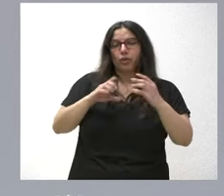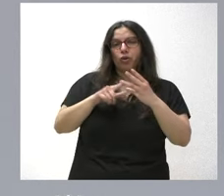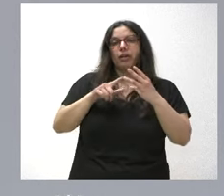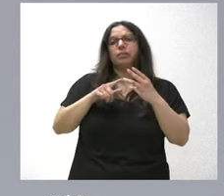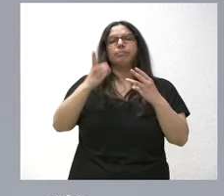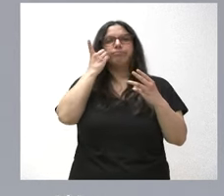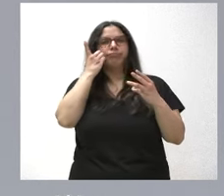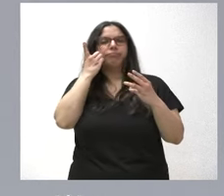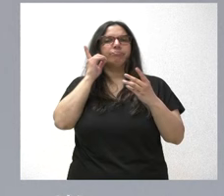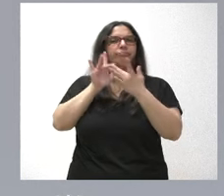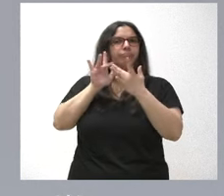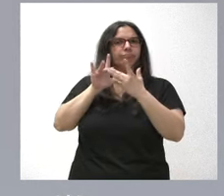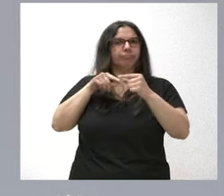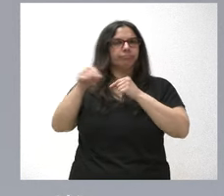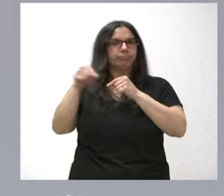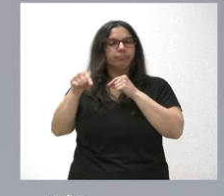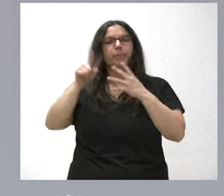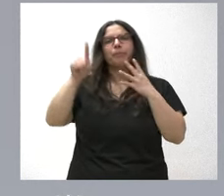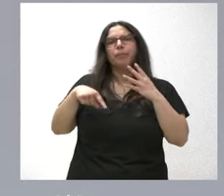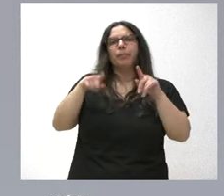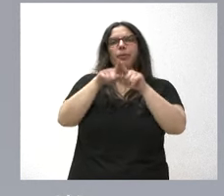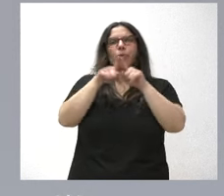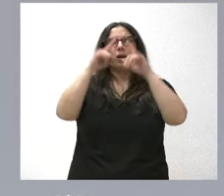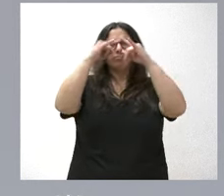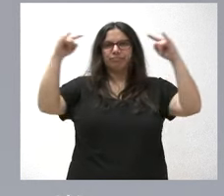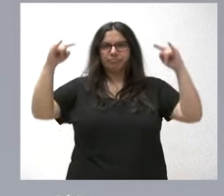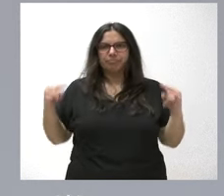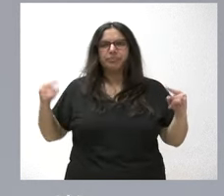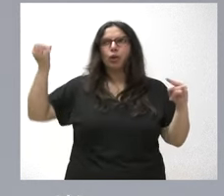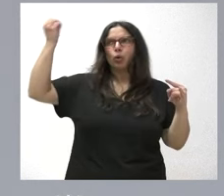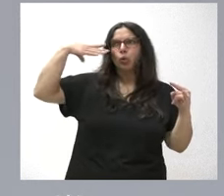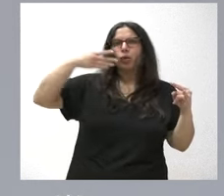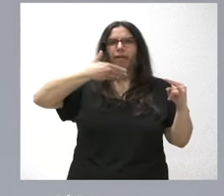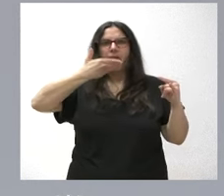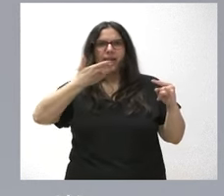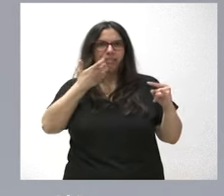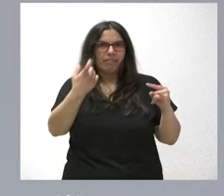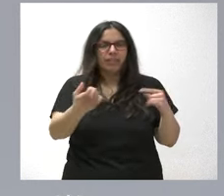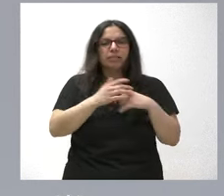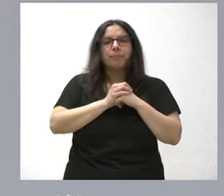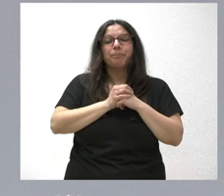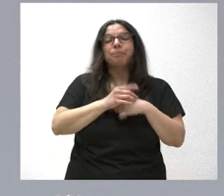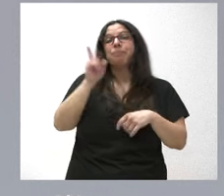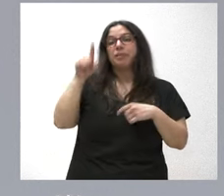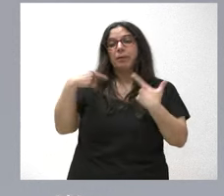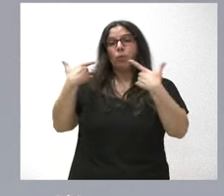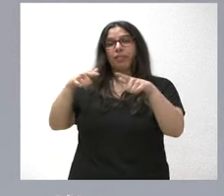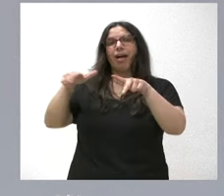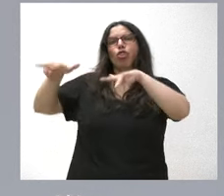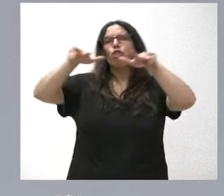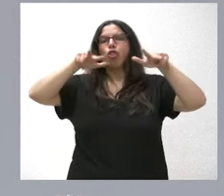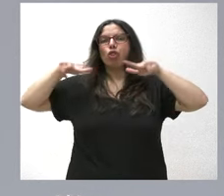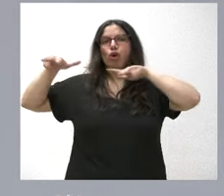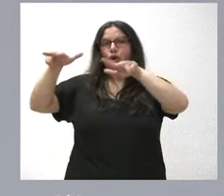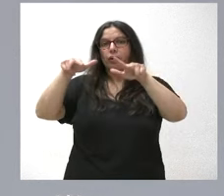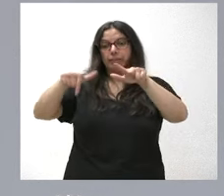de radio, también hay una tienda con iluminación y climatización si fuera preciso, y hay una unidad de drones que